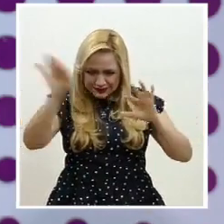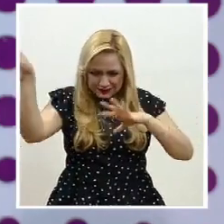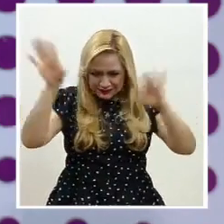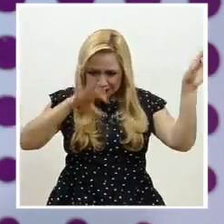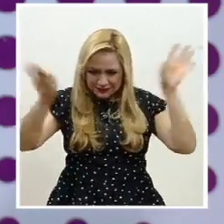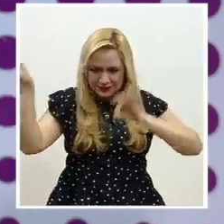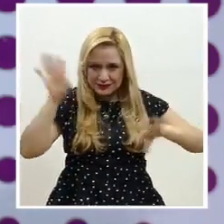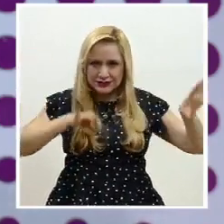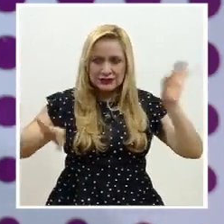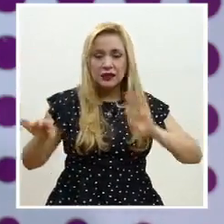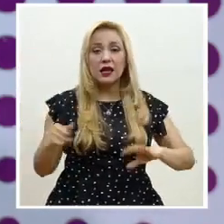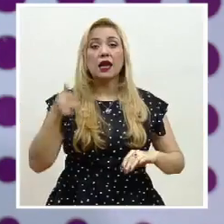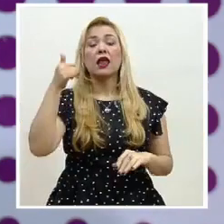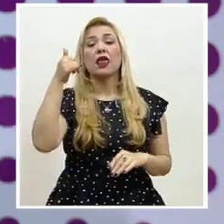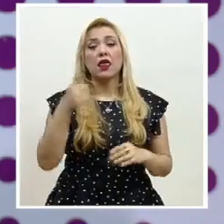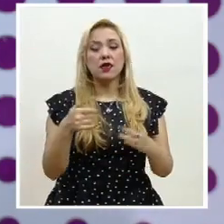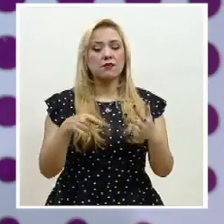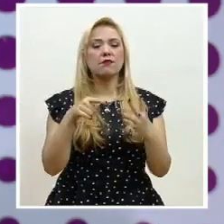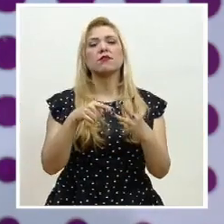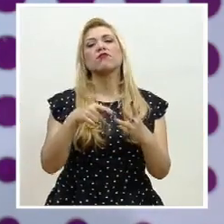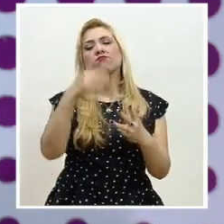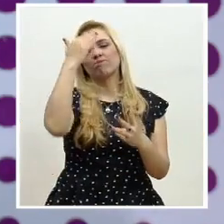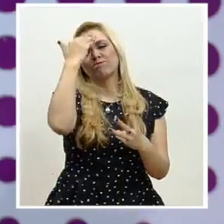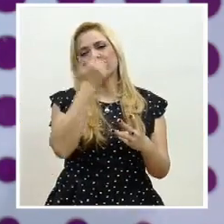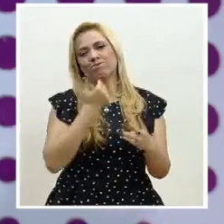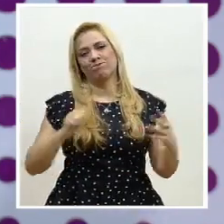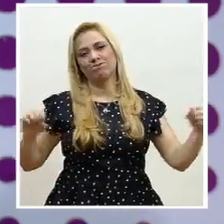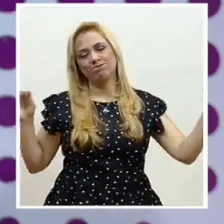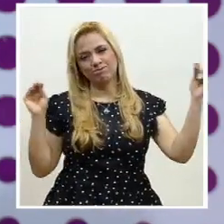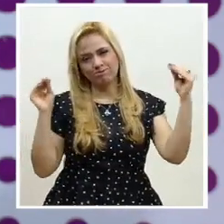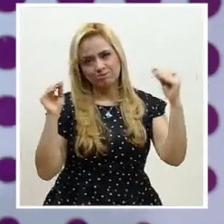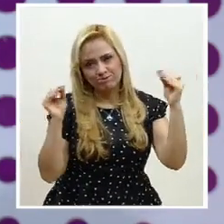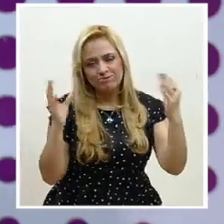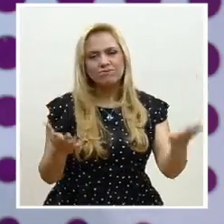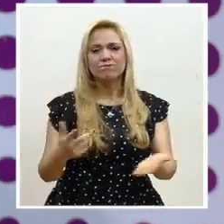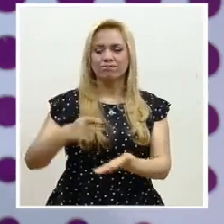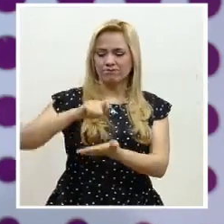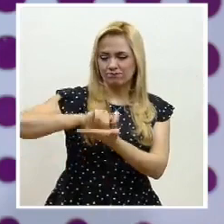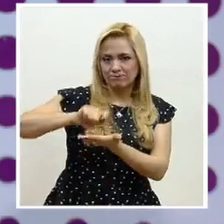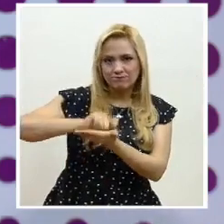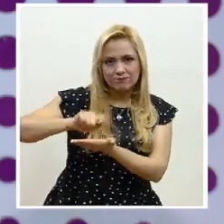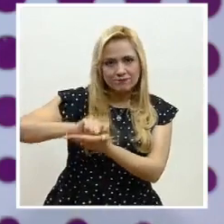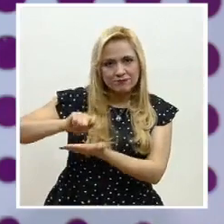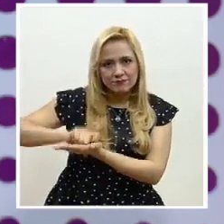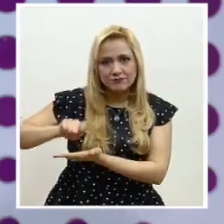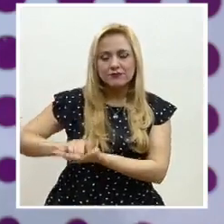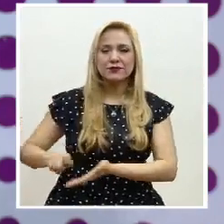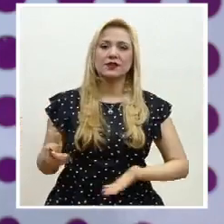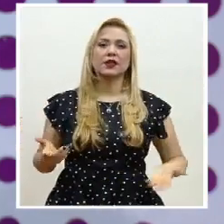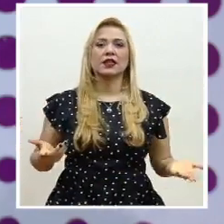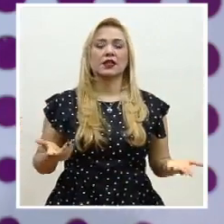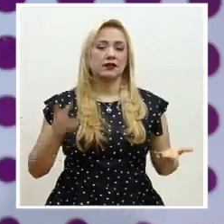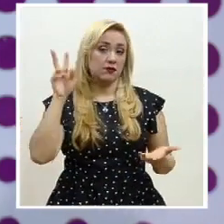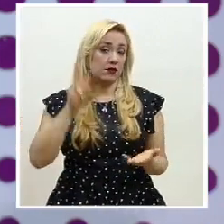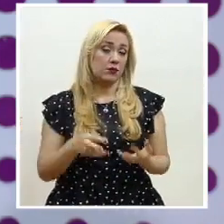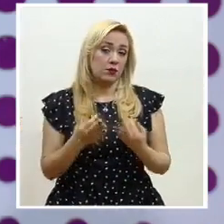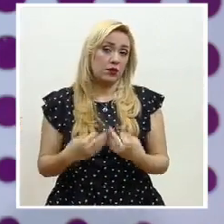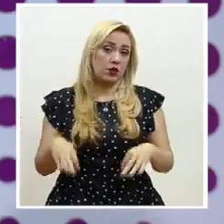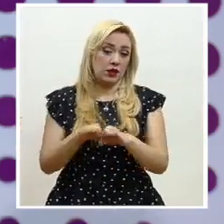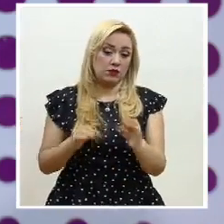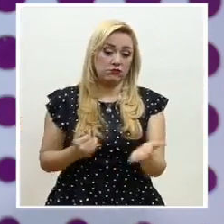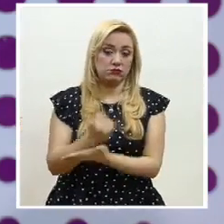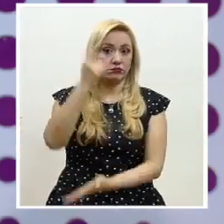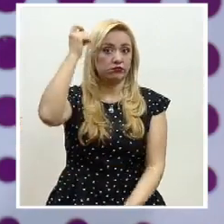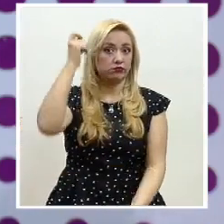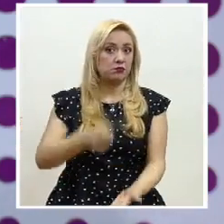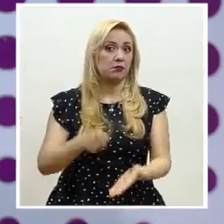tener que haber habilidades argumentativas, habilidades de redacción, porque pues en nuestros papeles de las sentencias, pues bueno, sigue siendo en